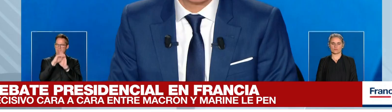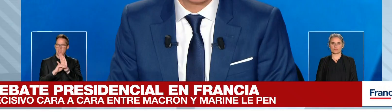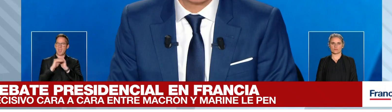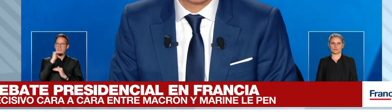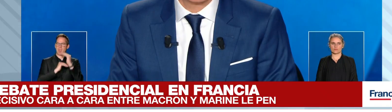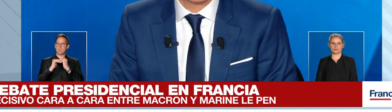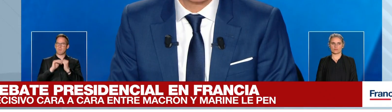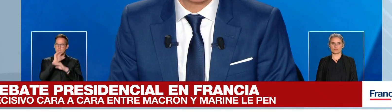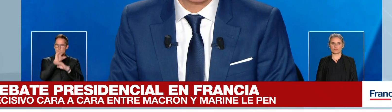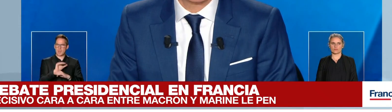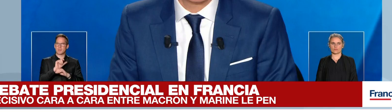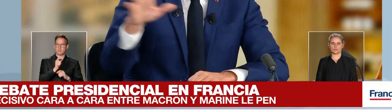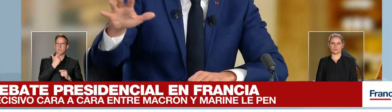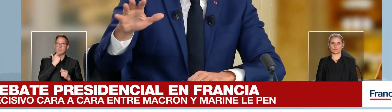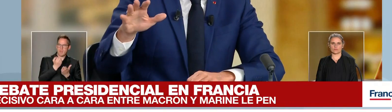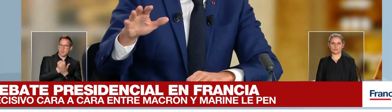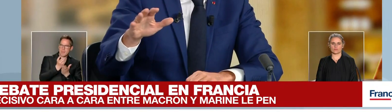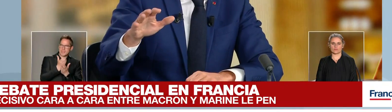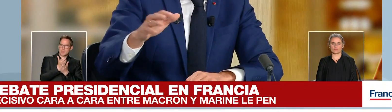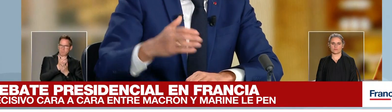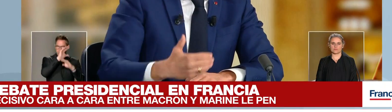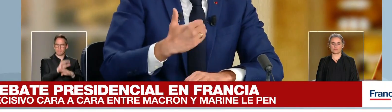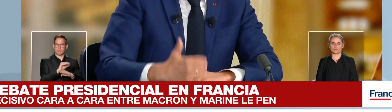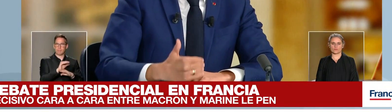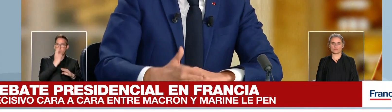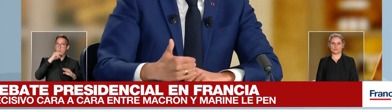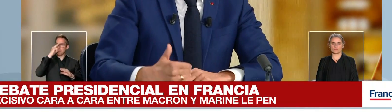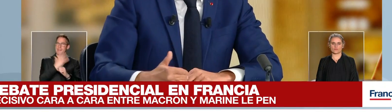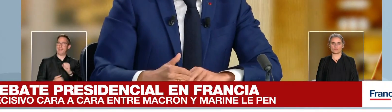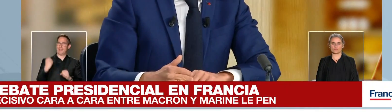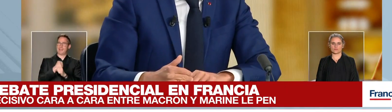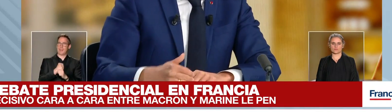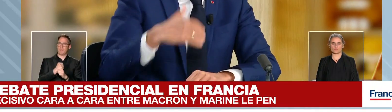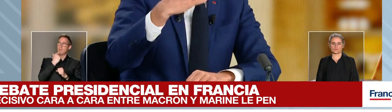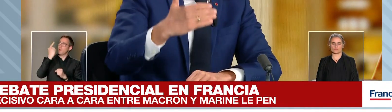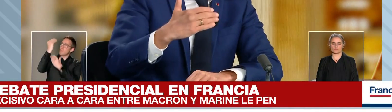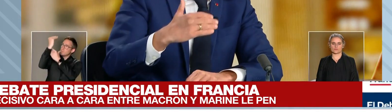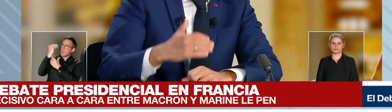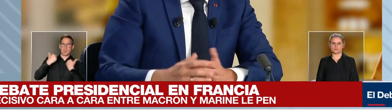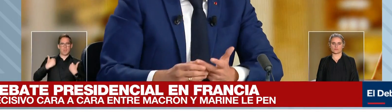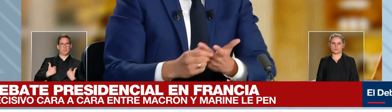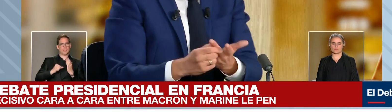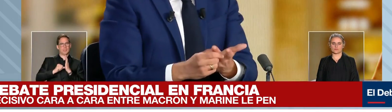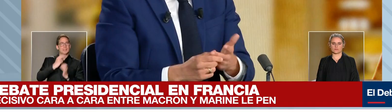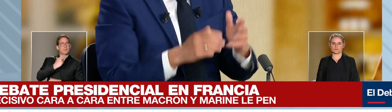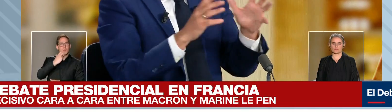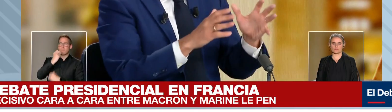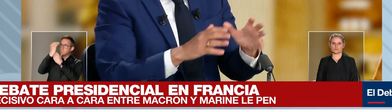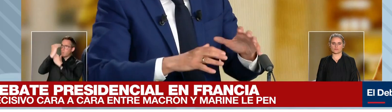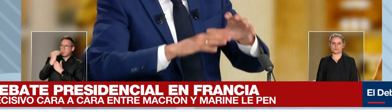acrónimo, que es para generar la protección de digitales. Es Europa el que lo estableció. Europa nos protegió como ciudadanos y tiene que ir más